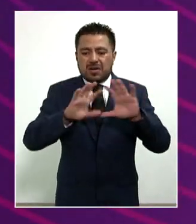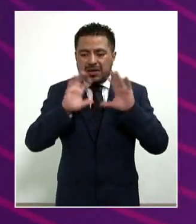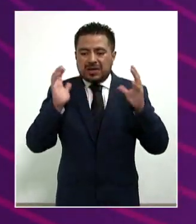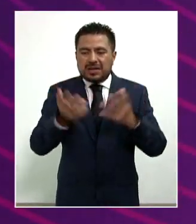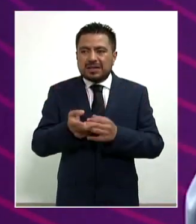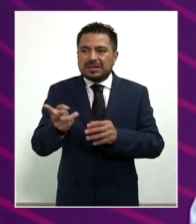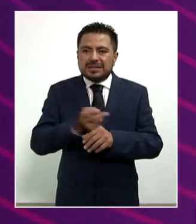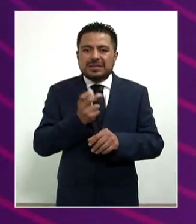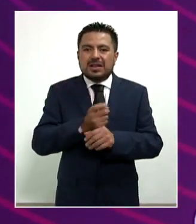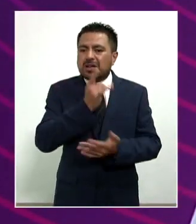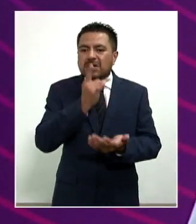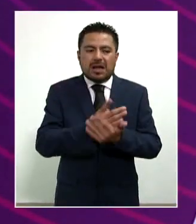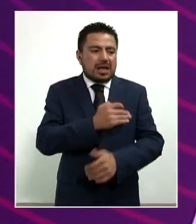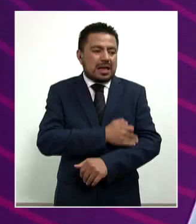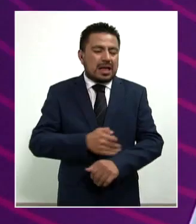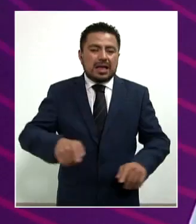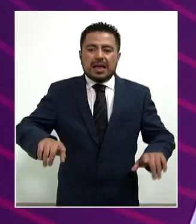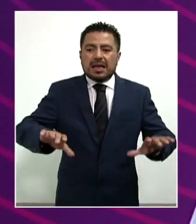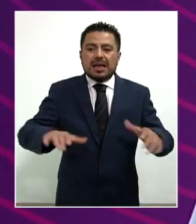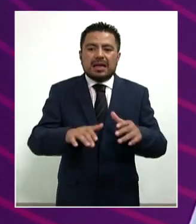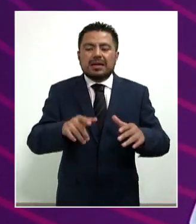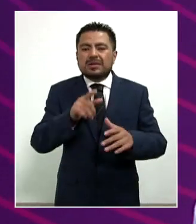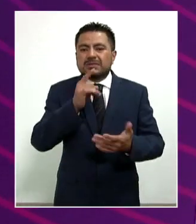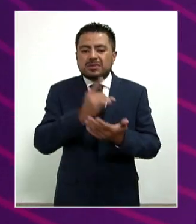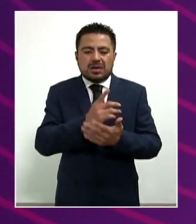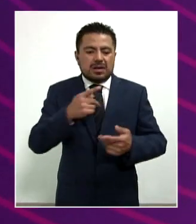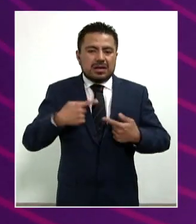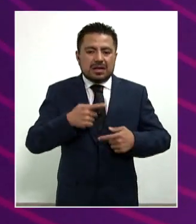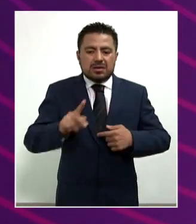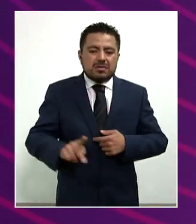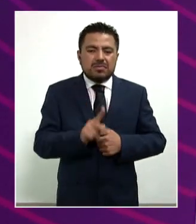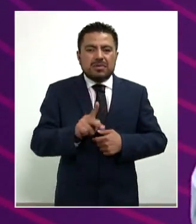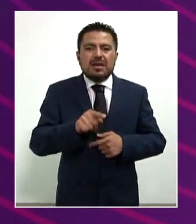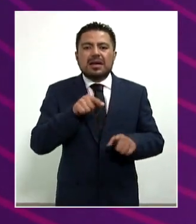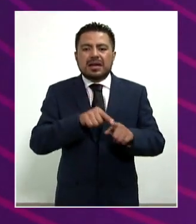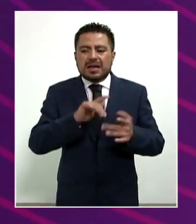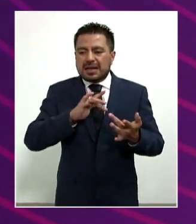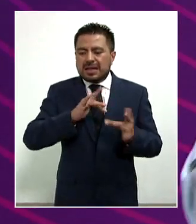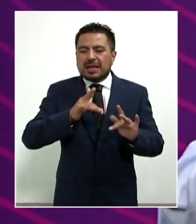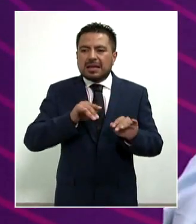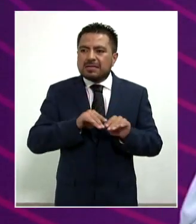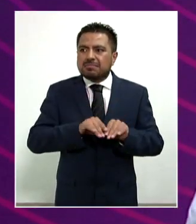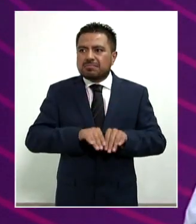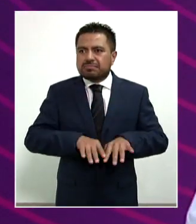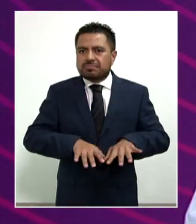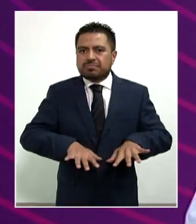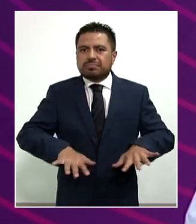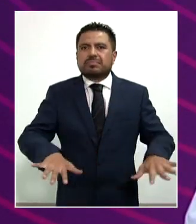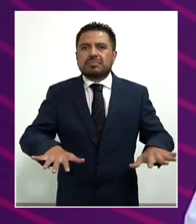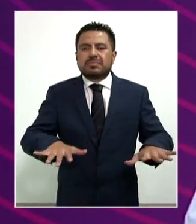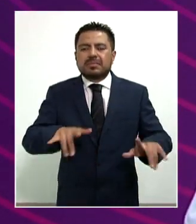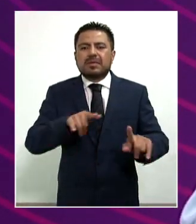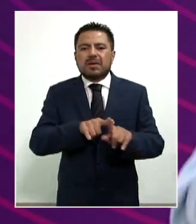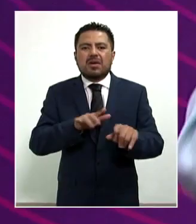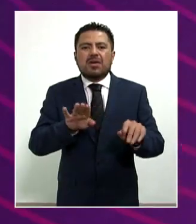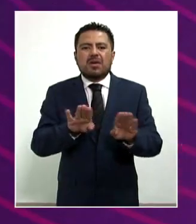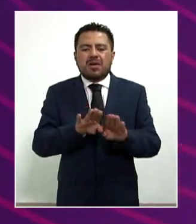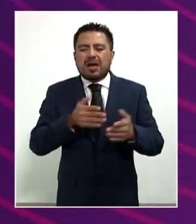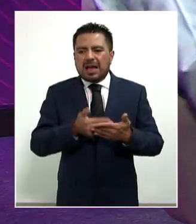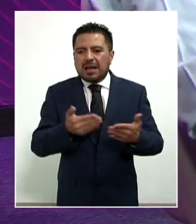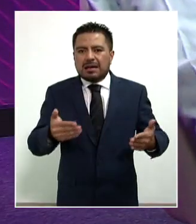no solo a sus familiares, no solo a la gente de su pueblo, sino que al estar en redes, y se empezó a armar lo que llaman ahora